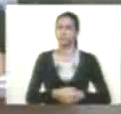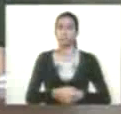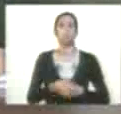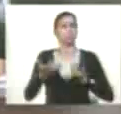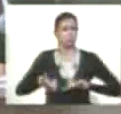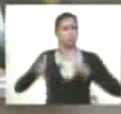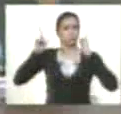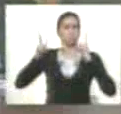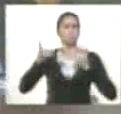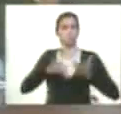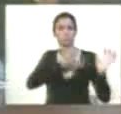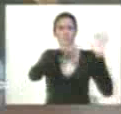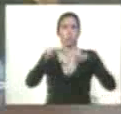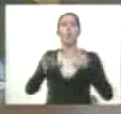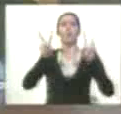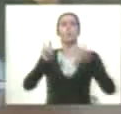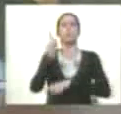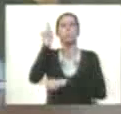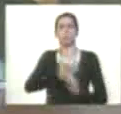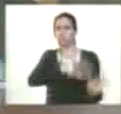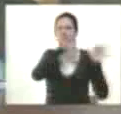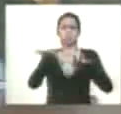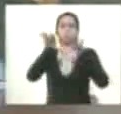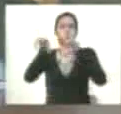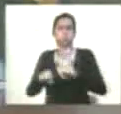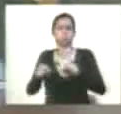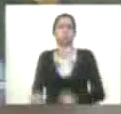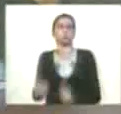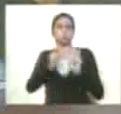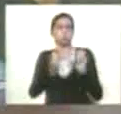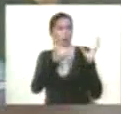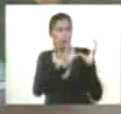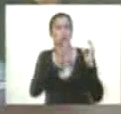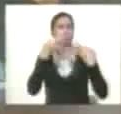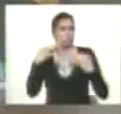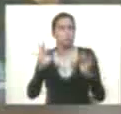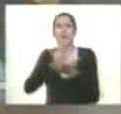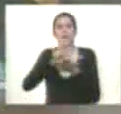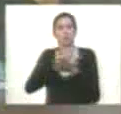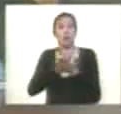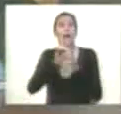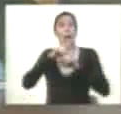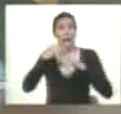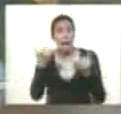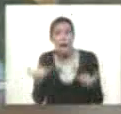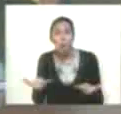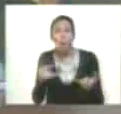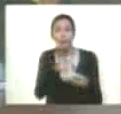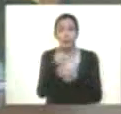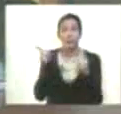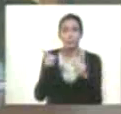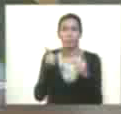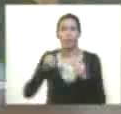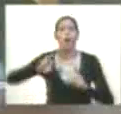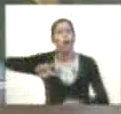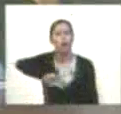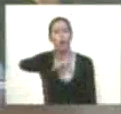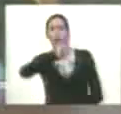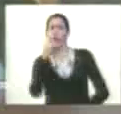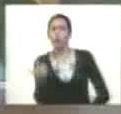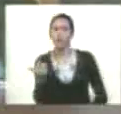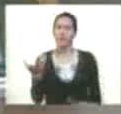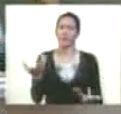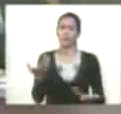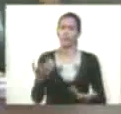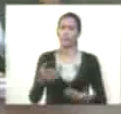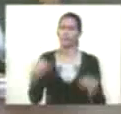instalará la Asamblea en paz y con tranquilidad. Y ellos han hecho, están haciendo y tienen planteado hacer todo al contrario. Porque